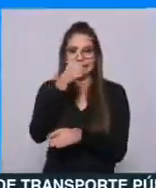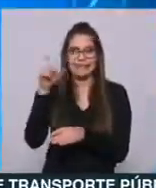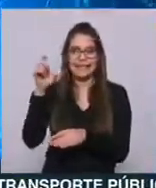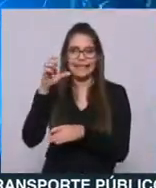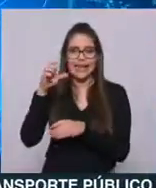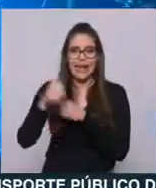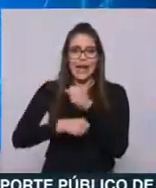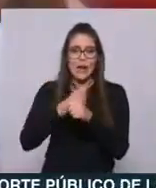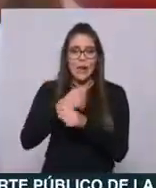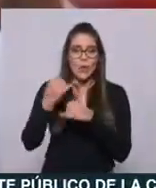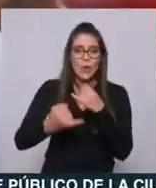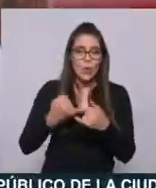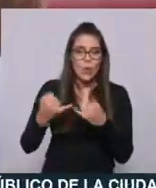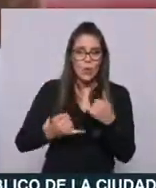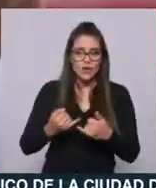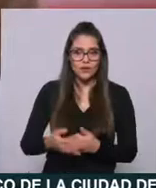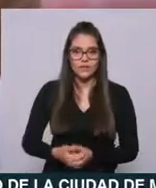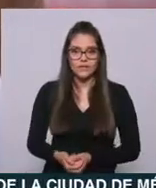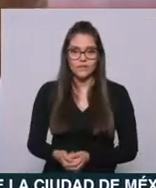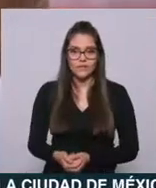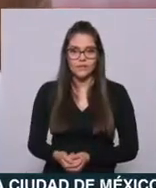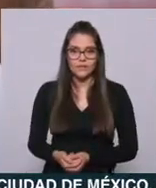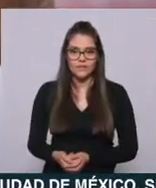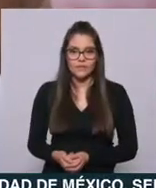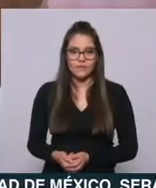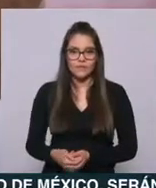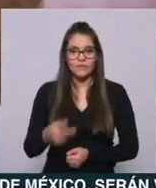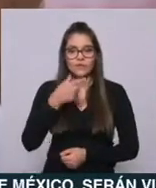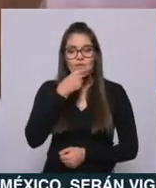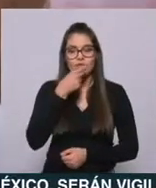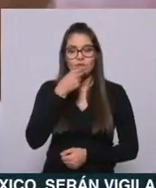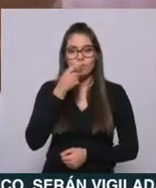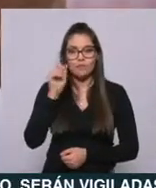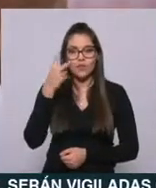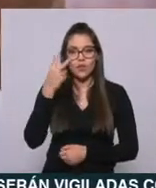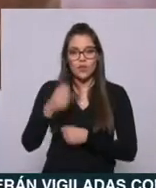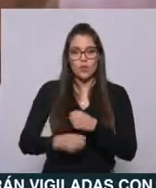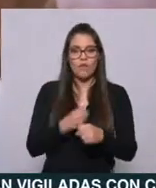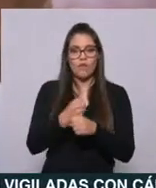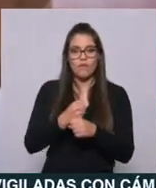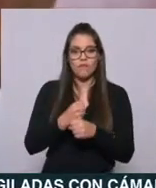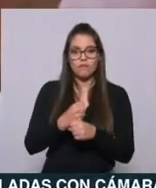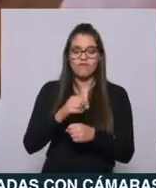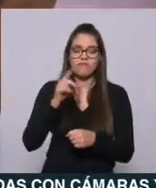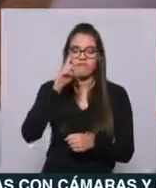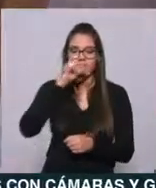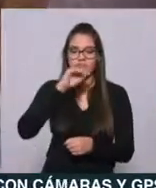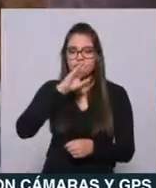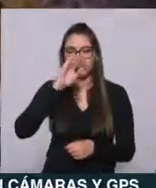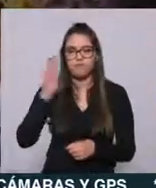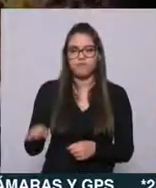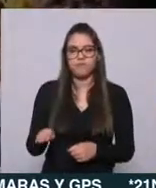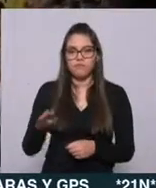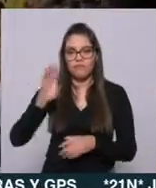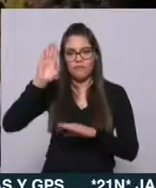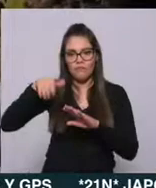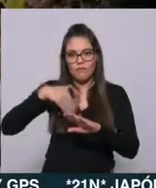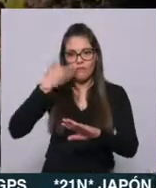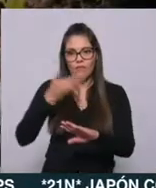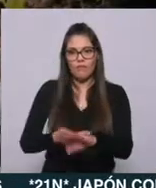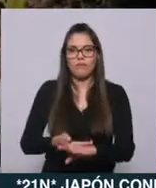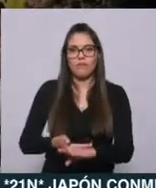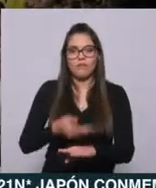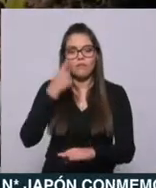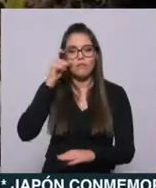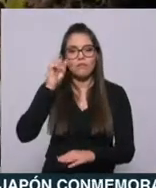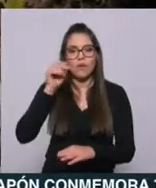NFL. El ciclista belga Jorg Lambrecht, de 22 años, falleció tras sufrir una caída durante la disputa de la tercera etapa de la Vuelta a Polonia